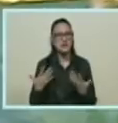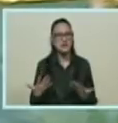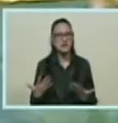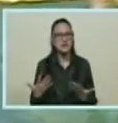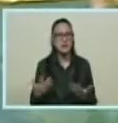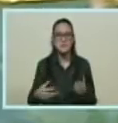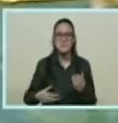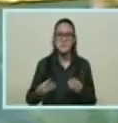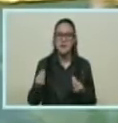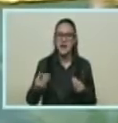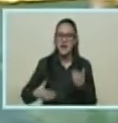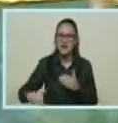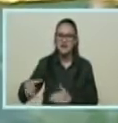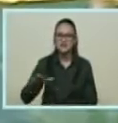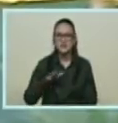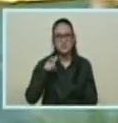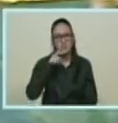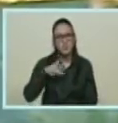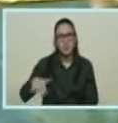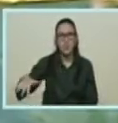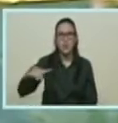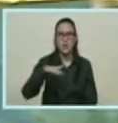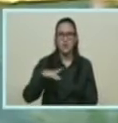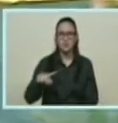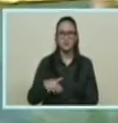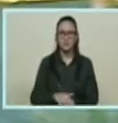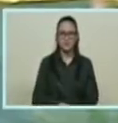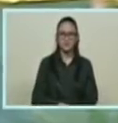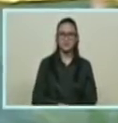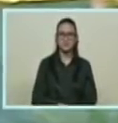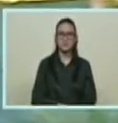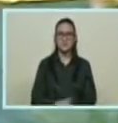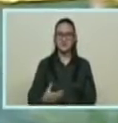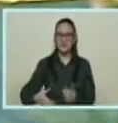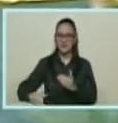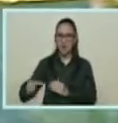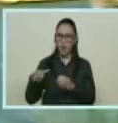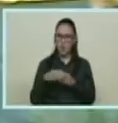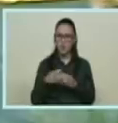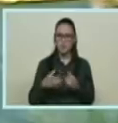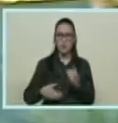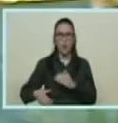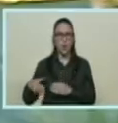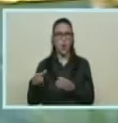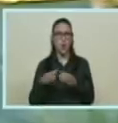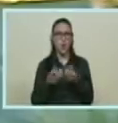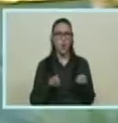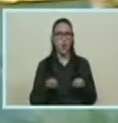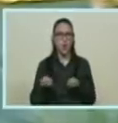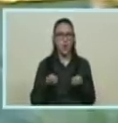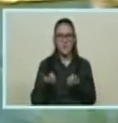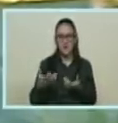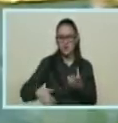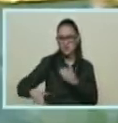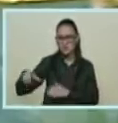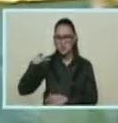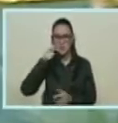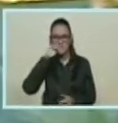para qué es la riqueza de nuestro país? ¿Para enriquecer un grupo económico, enriquecer un oligarca?